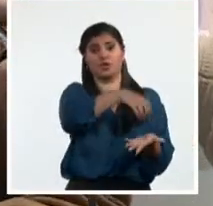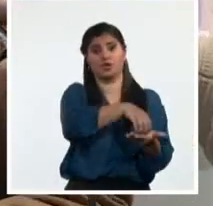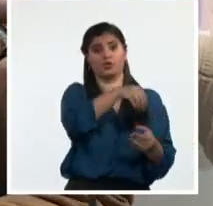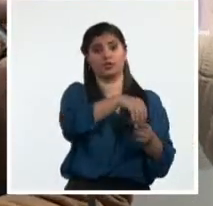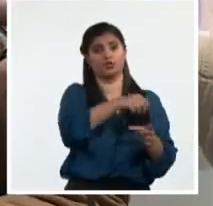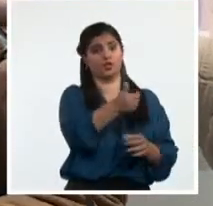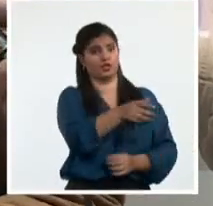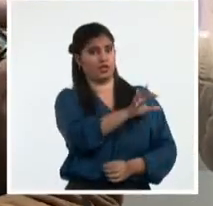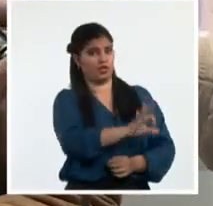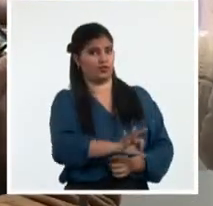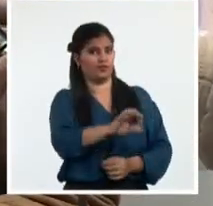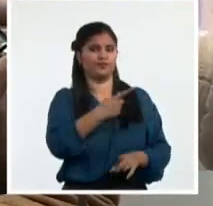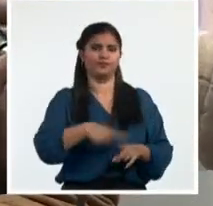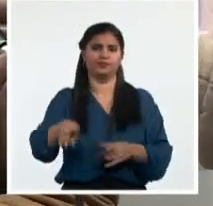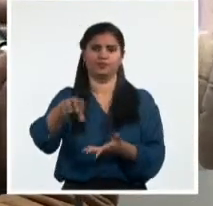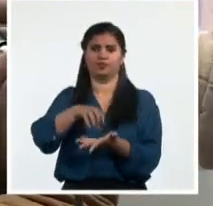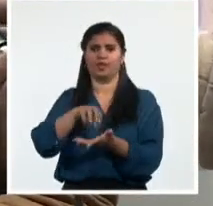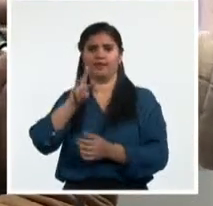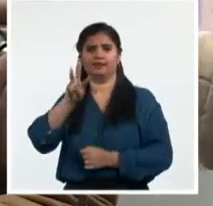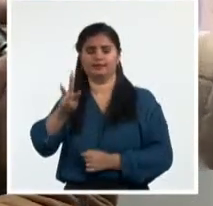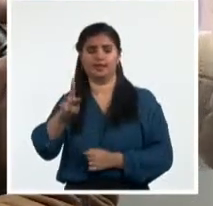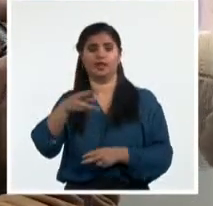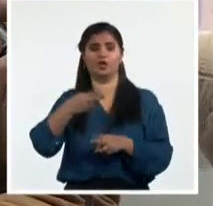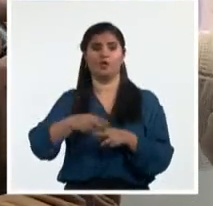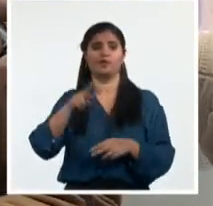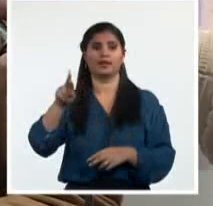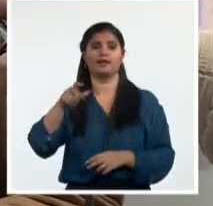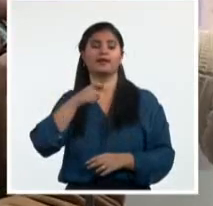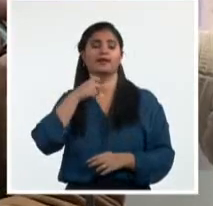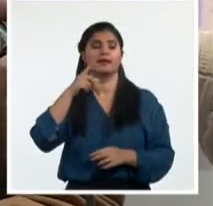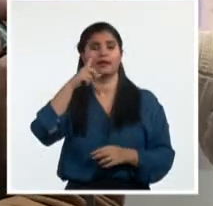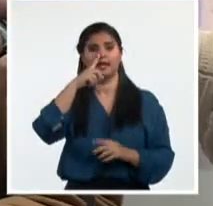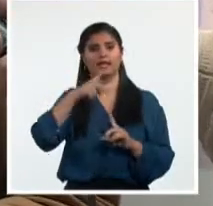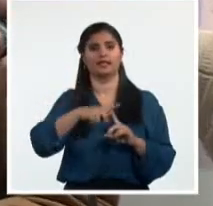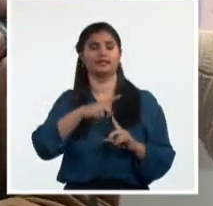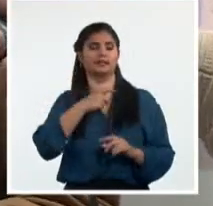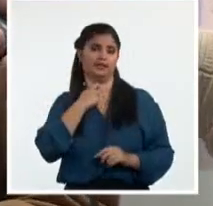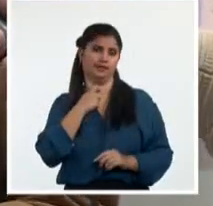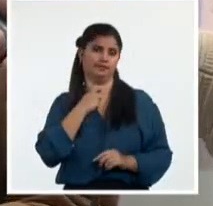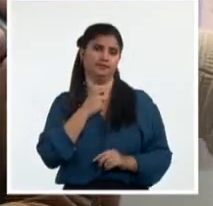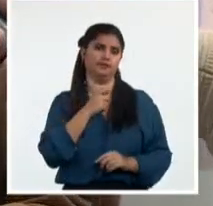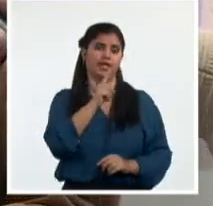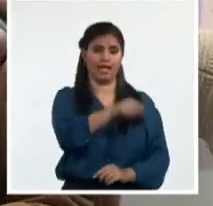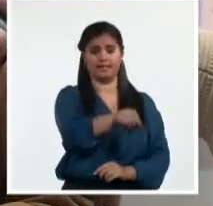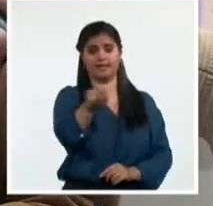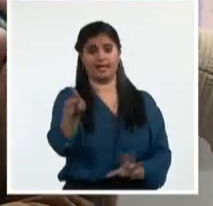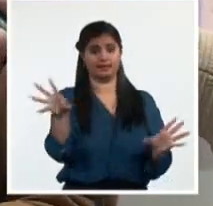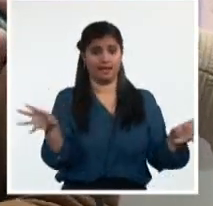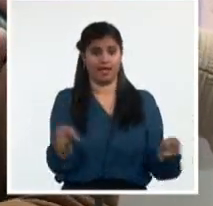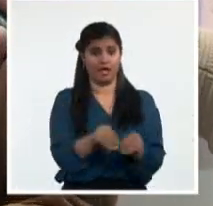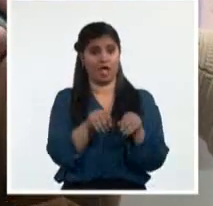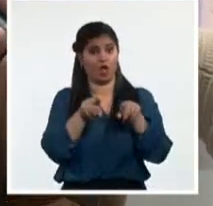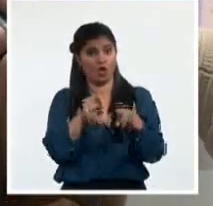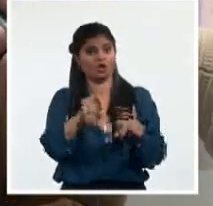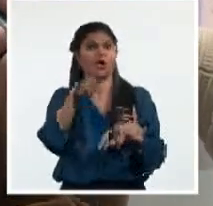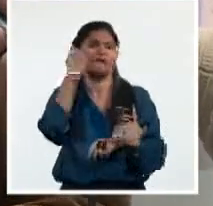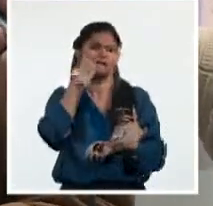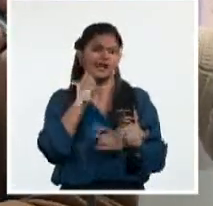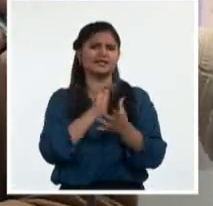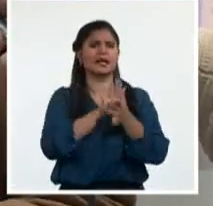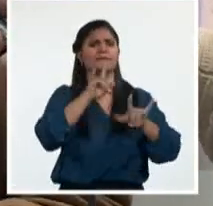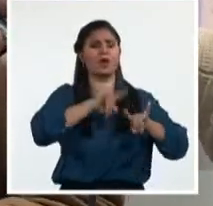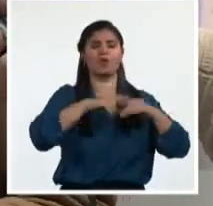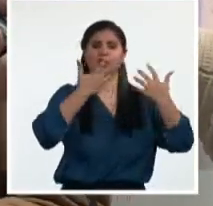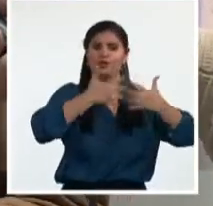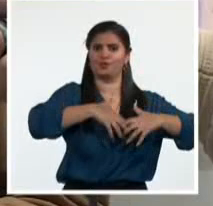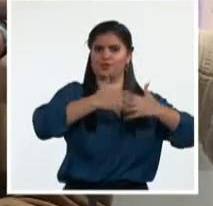unidad 3 de la termoeléctrica de Renté, que eso es lo que va a hacer que con el incremento de la demanda prácticamente